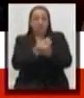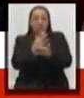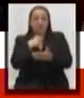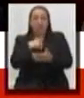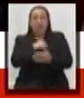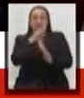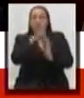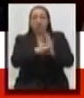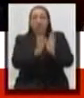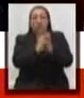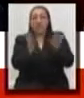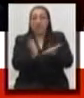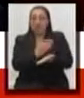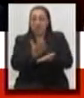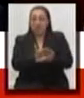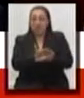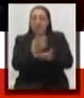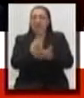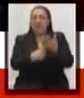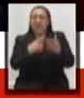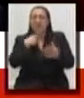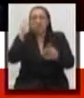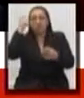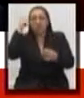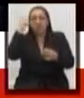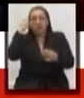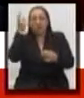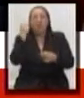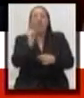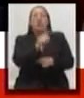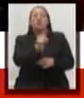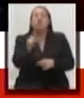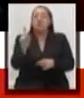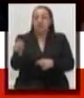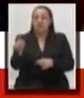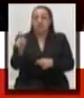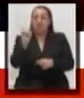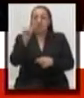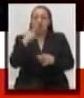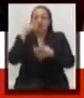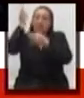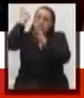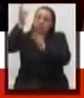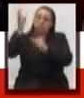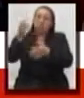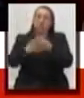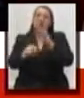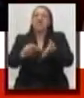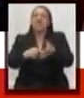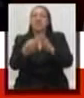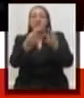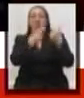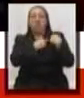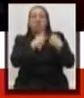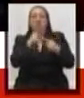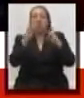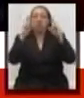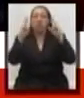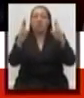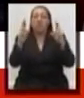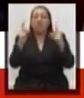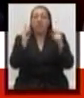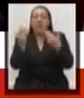nuestro fondo editorial que han sido pensados para ustedes y una charla que representa una suerte